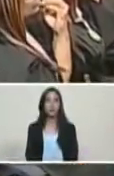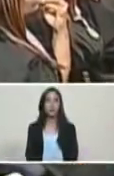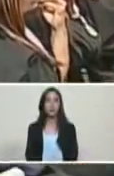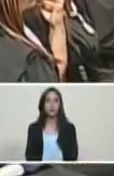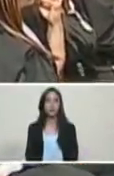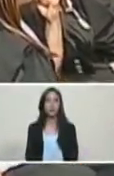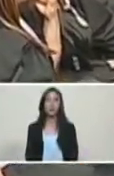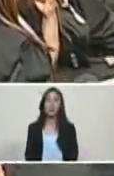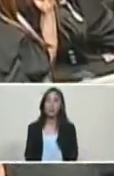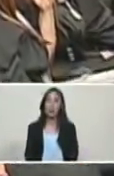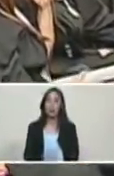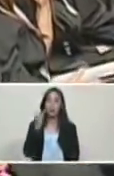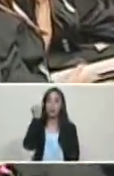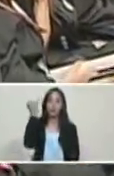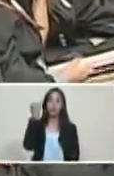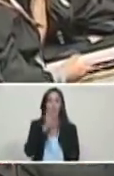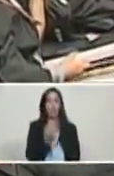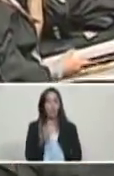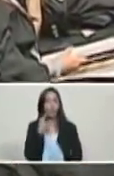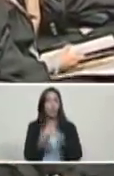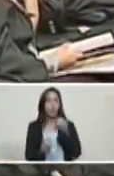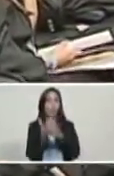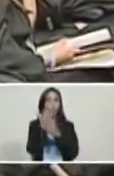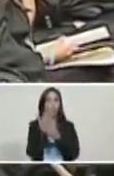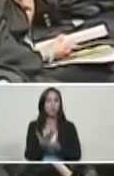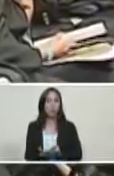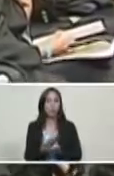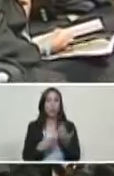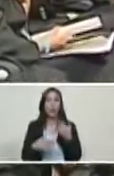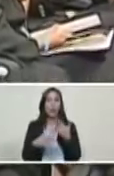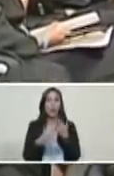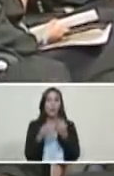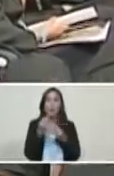desde el Ministerio de la Cultura y Educación